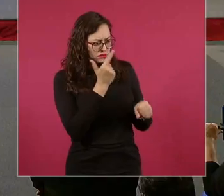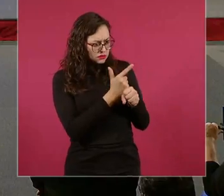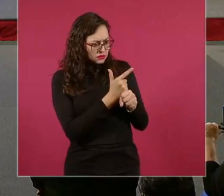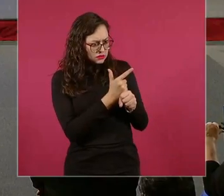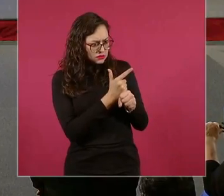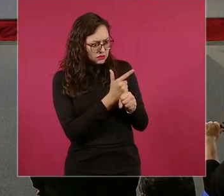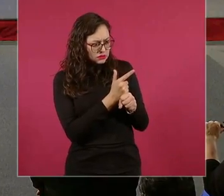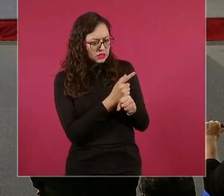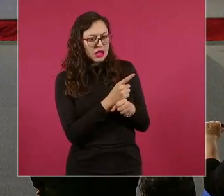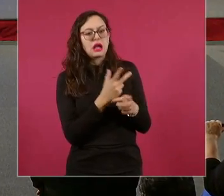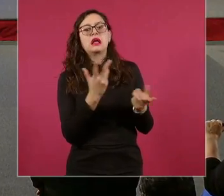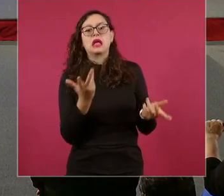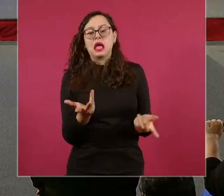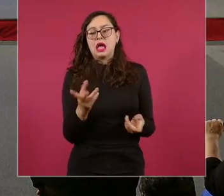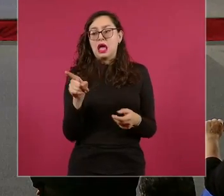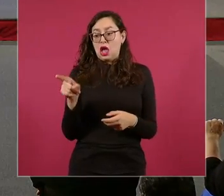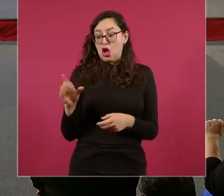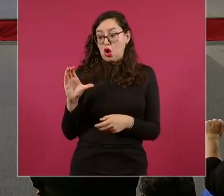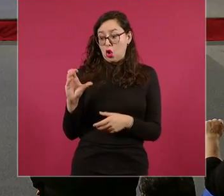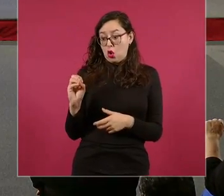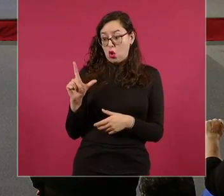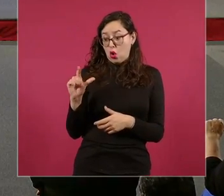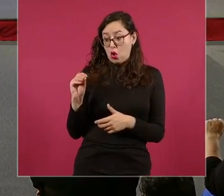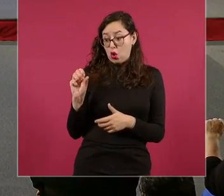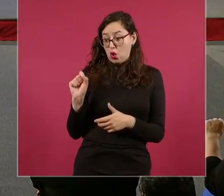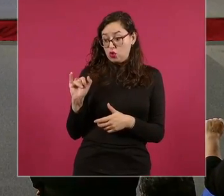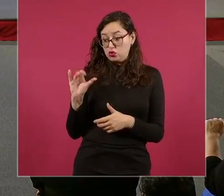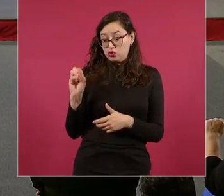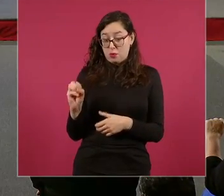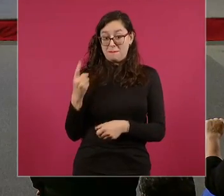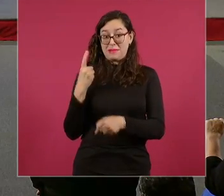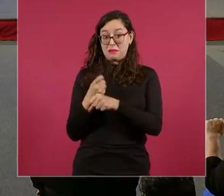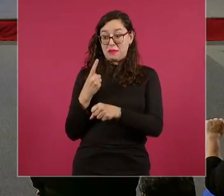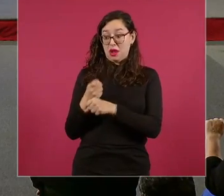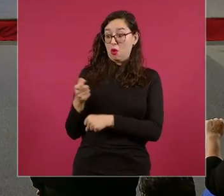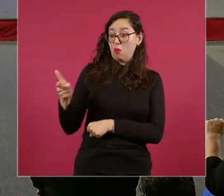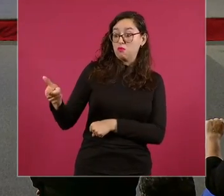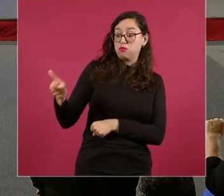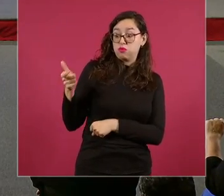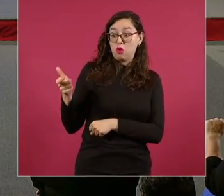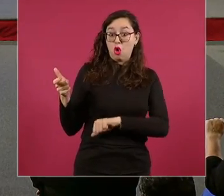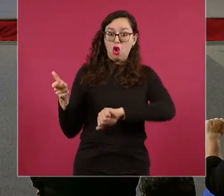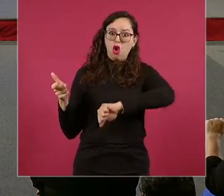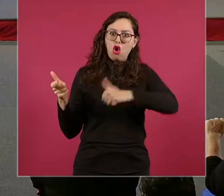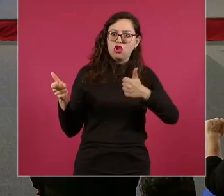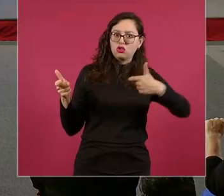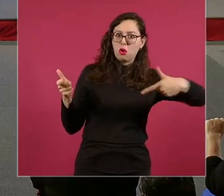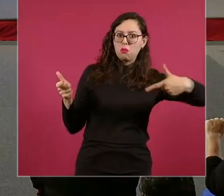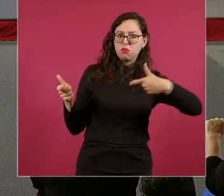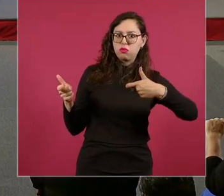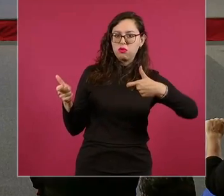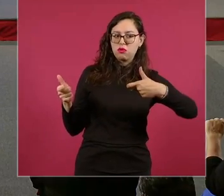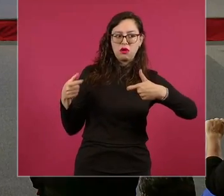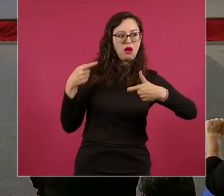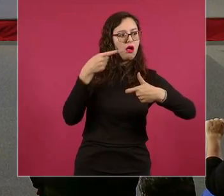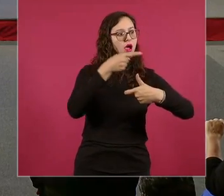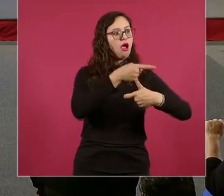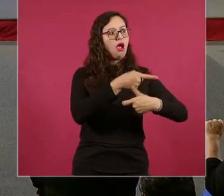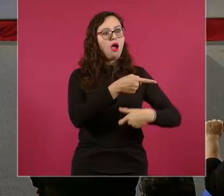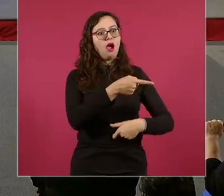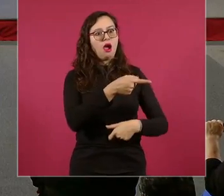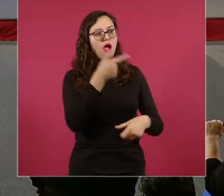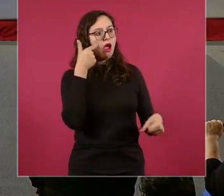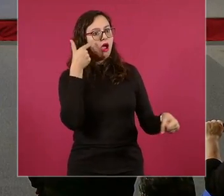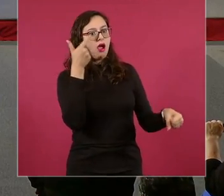segundo disparador, de segundo tirador. Esto fue, esta acusación se hizo con base